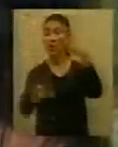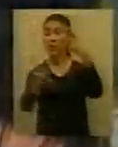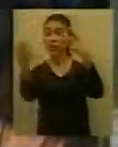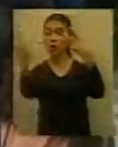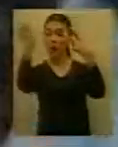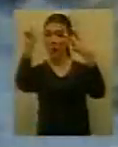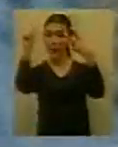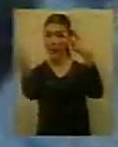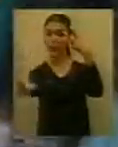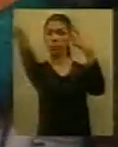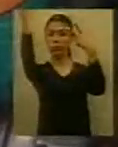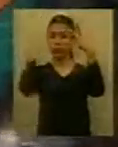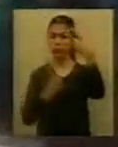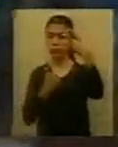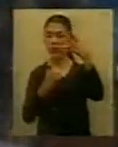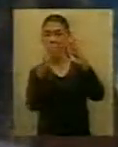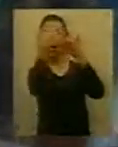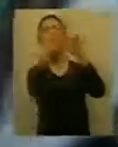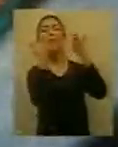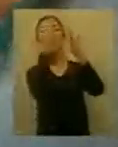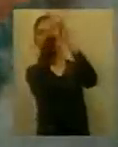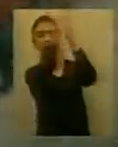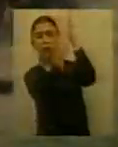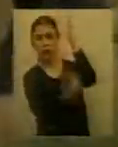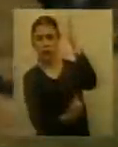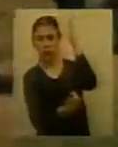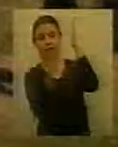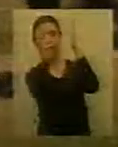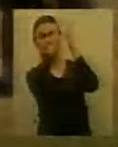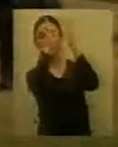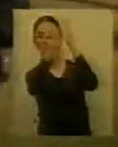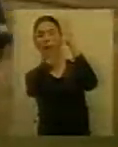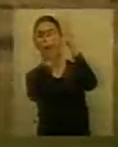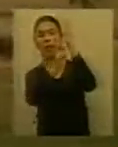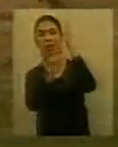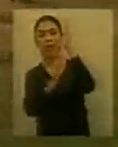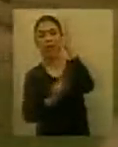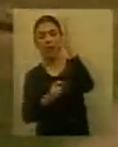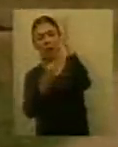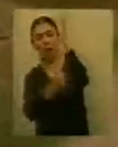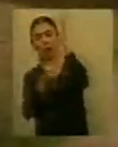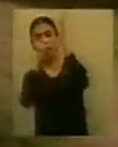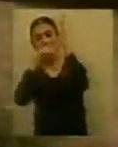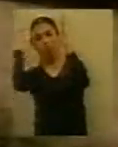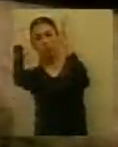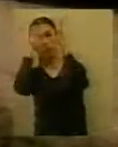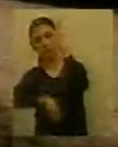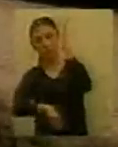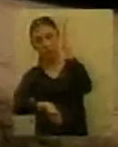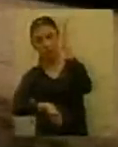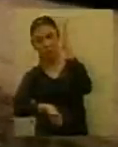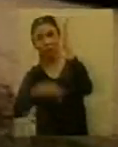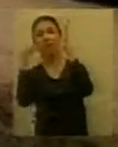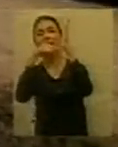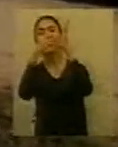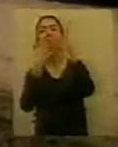documentación y llenar una ficha, que es la declaración jurada en sí misma, donde dejarán la firma y bueno, comentarán y expresarán en